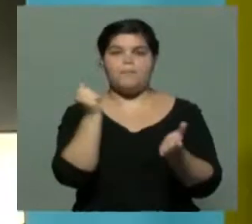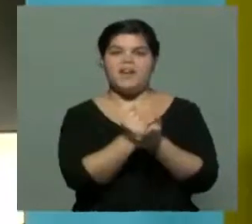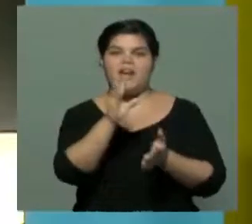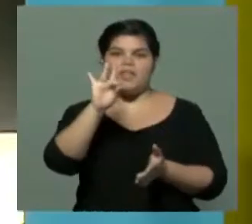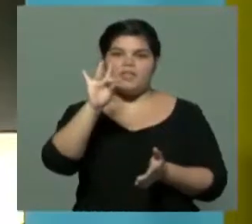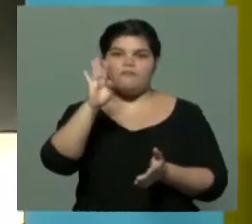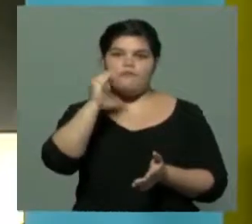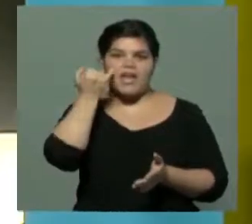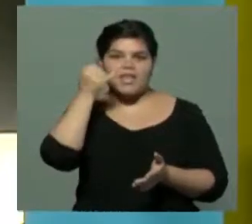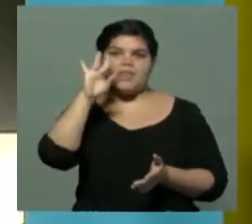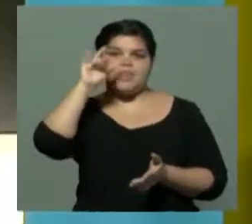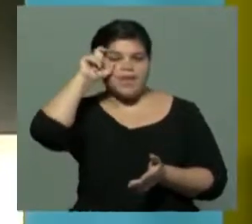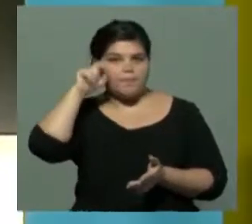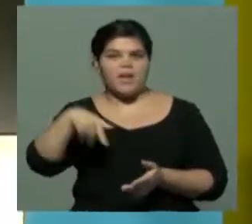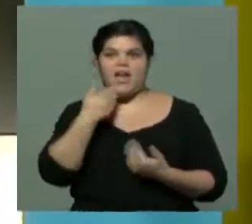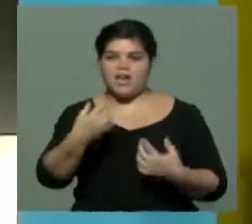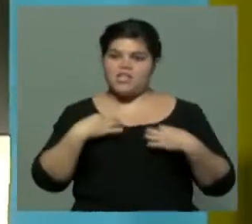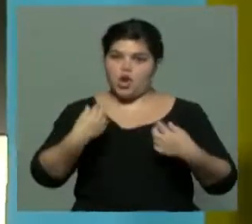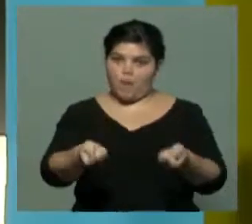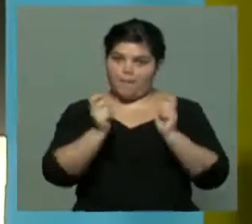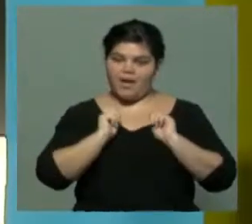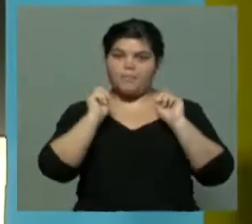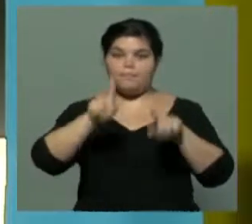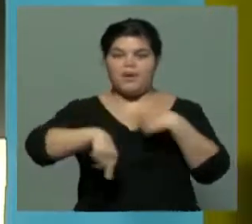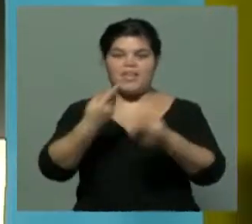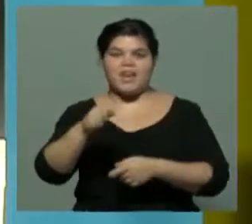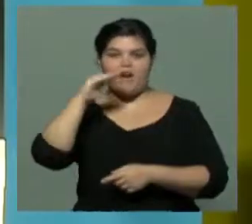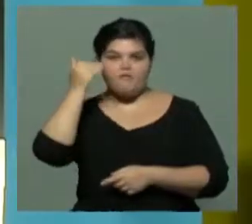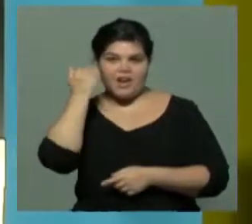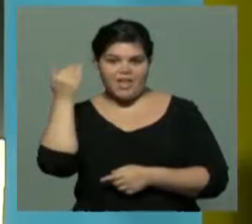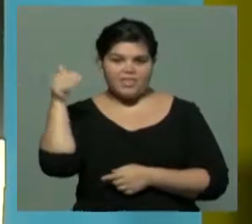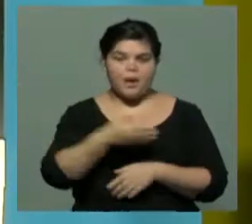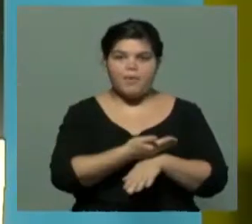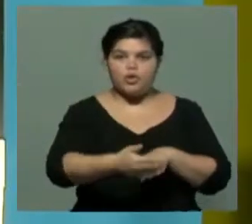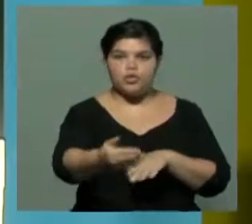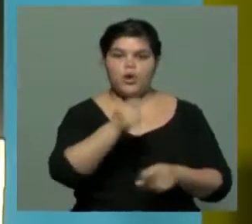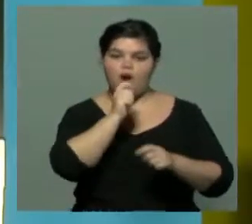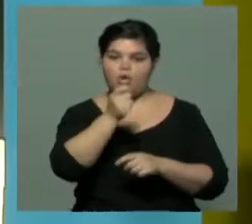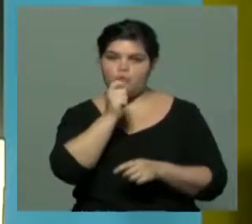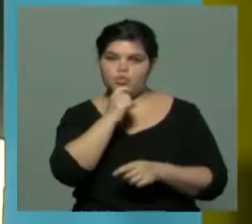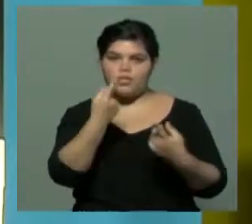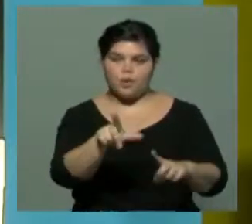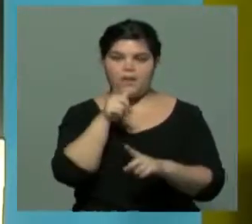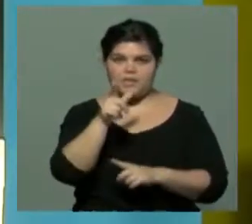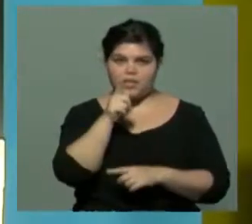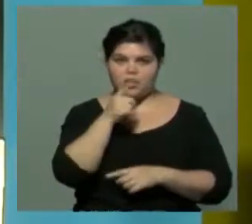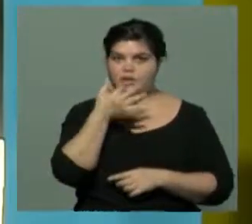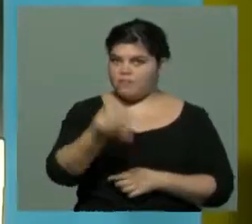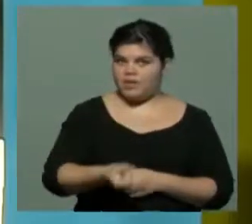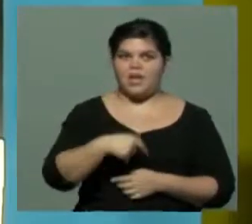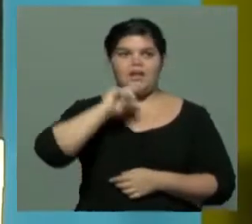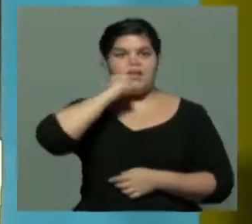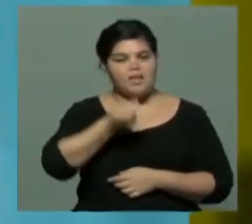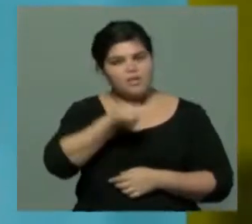que me ha vestido en el día de hoy. Gracias por el look. Mañana vuelve Fer para continuar con la conducción de Distintos Parecidos. La verdad que ha sido más